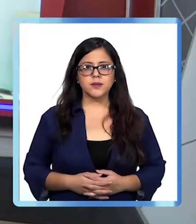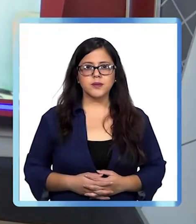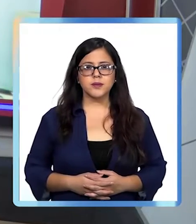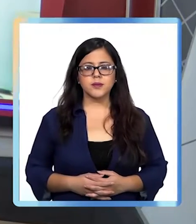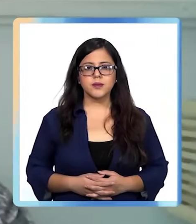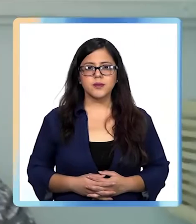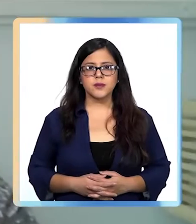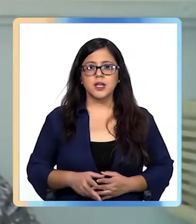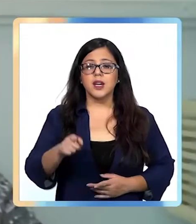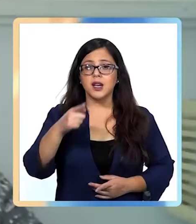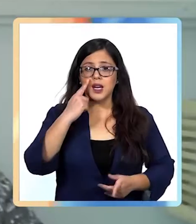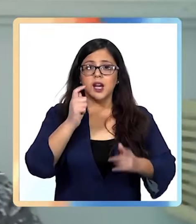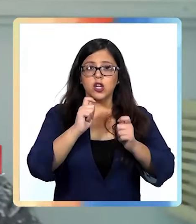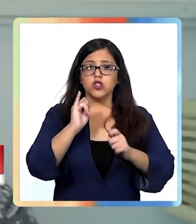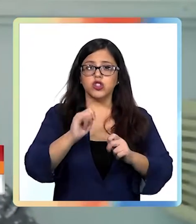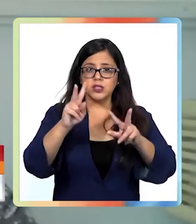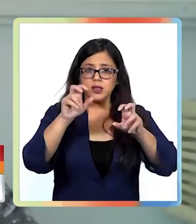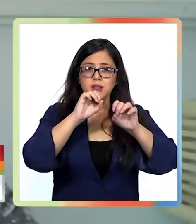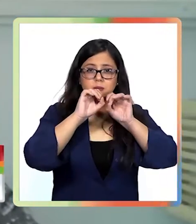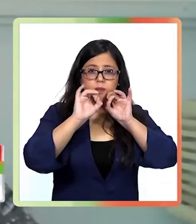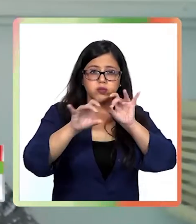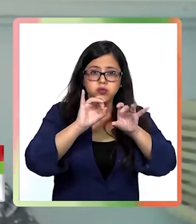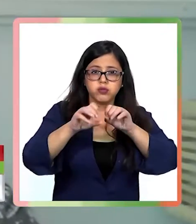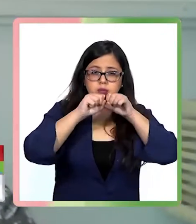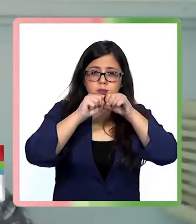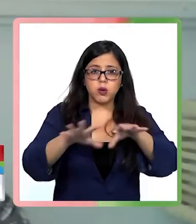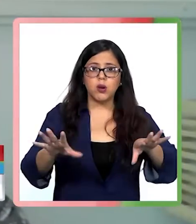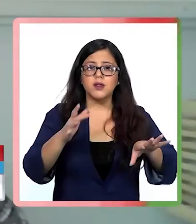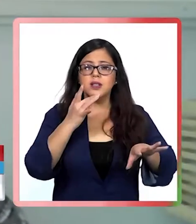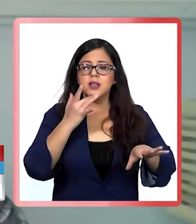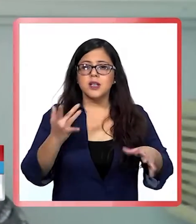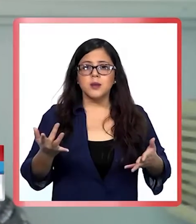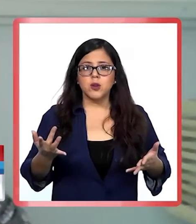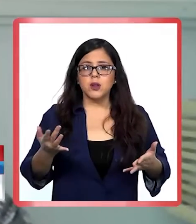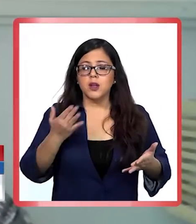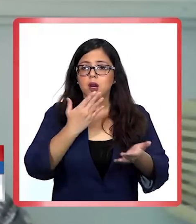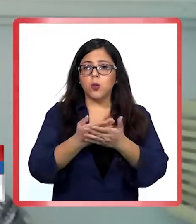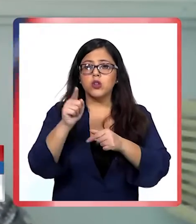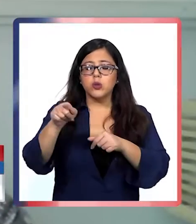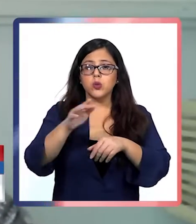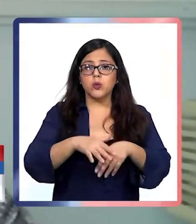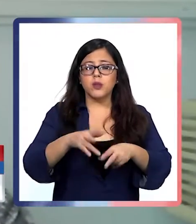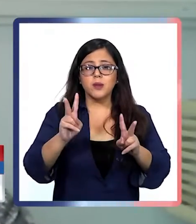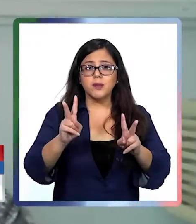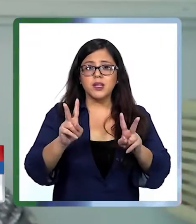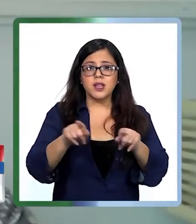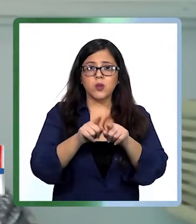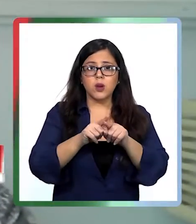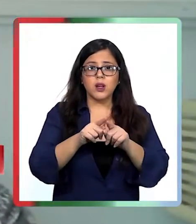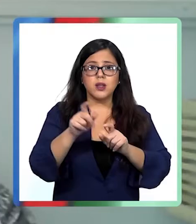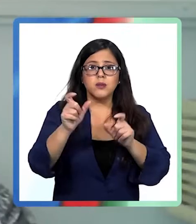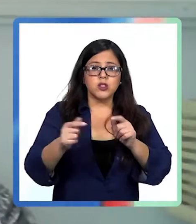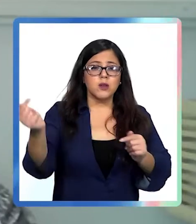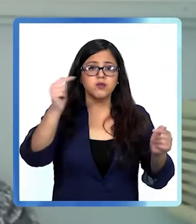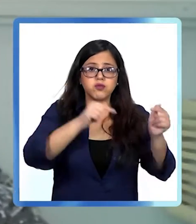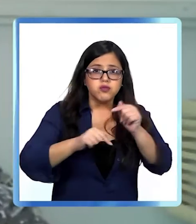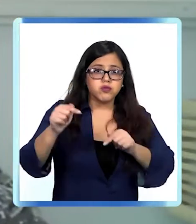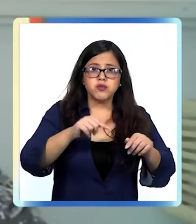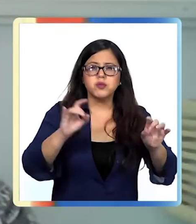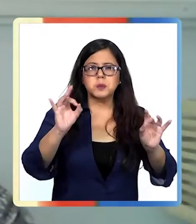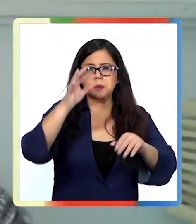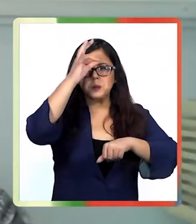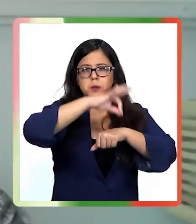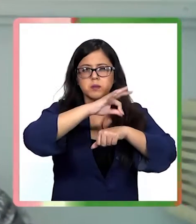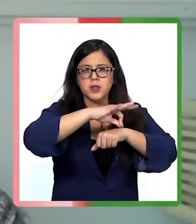ejemplo? Es muy riesgoso. Desde el punto de vista de transmisión virológica es muy riesgoso porque a la medida que tú permites el ingreso de más personas, pueden